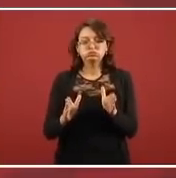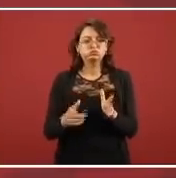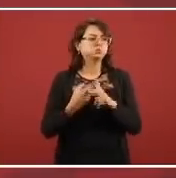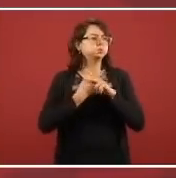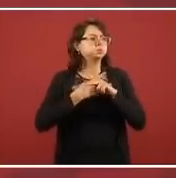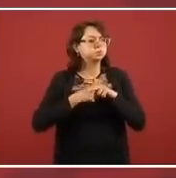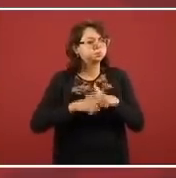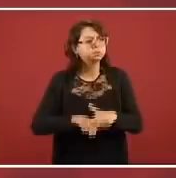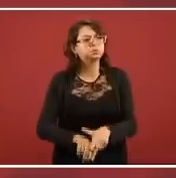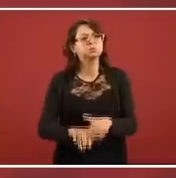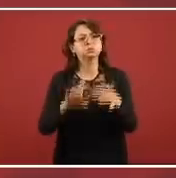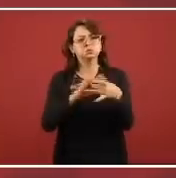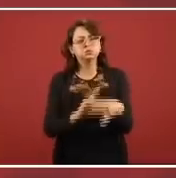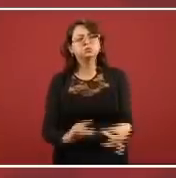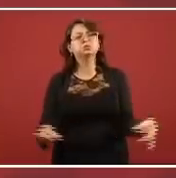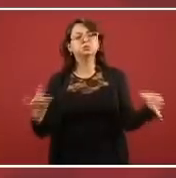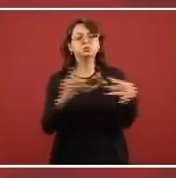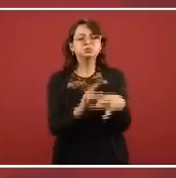introductorio.